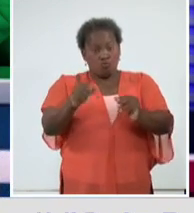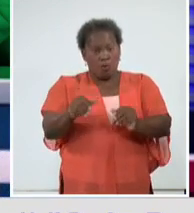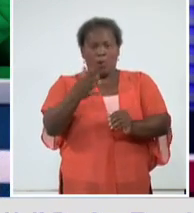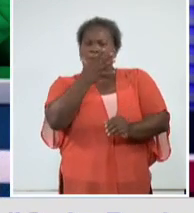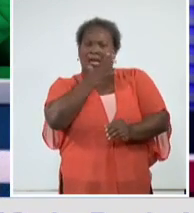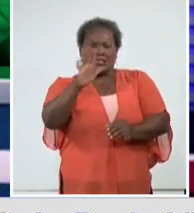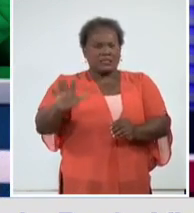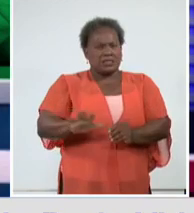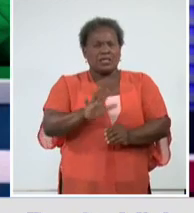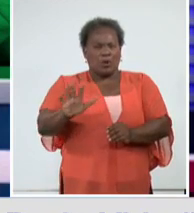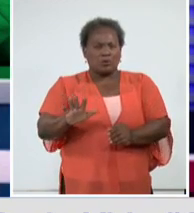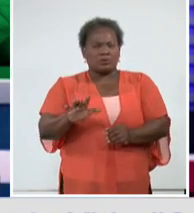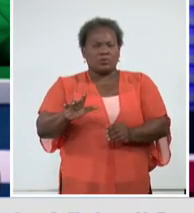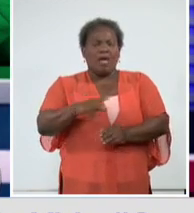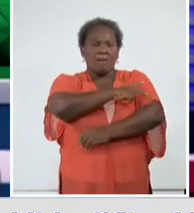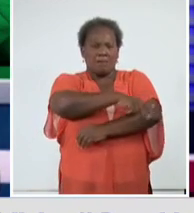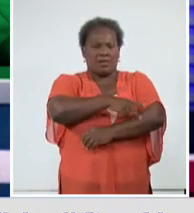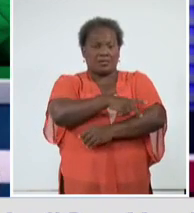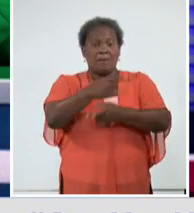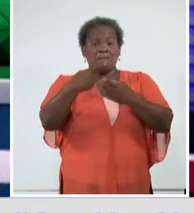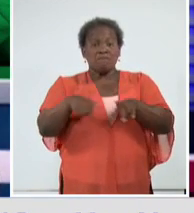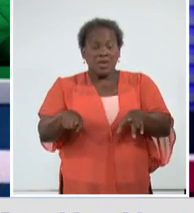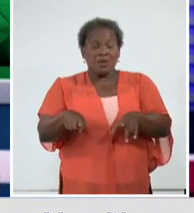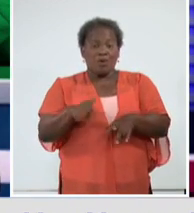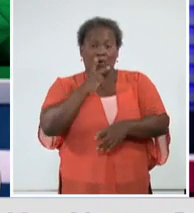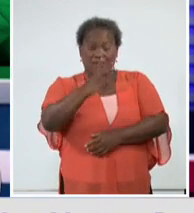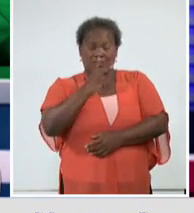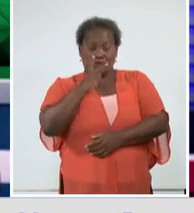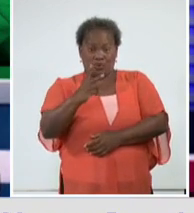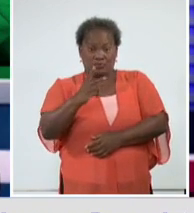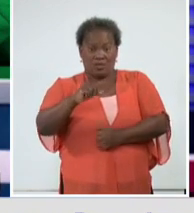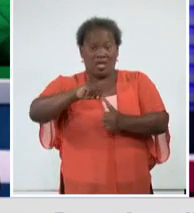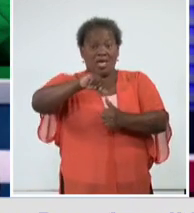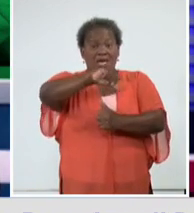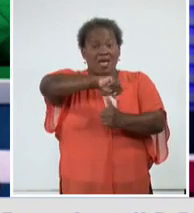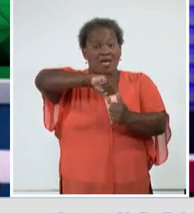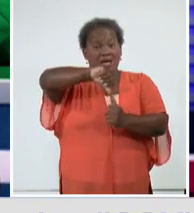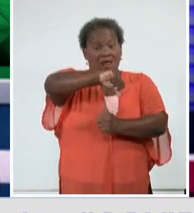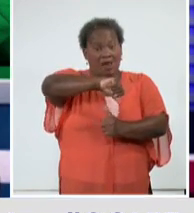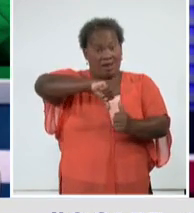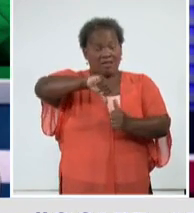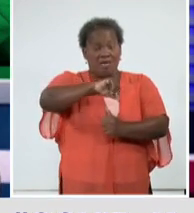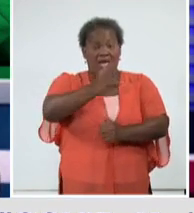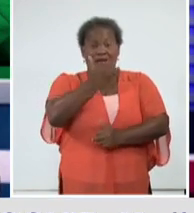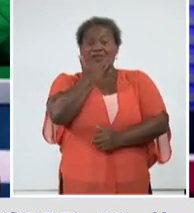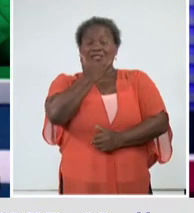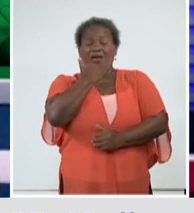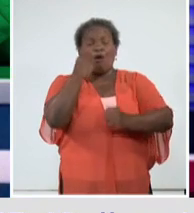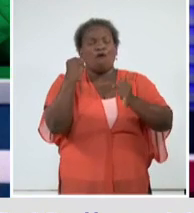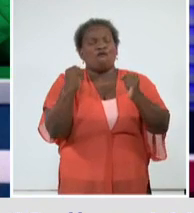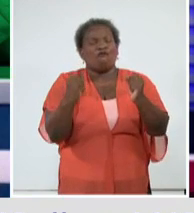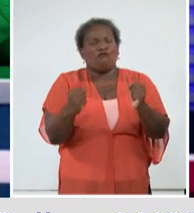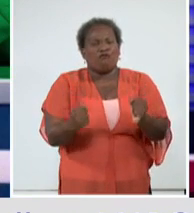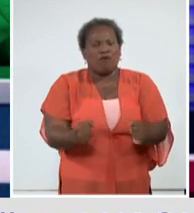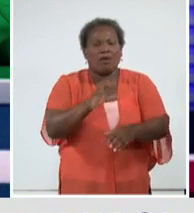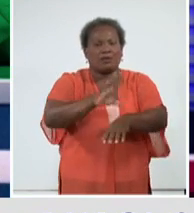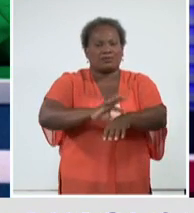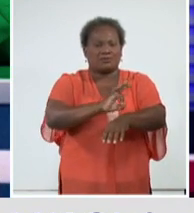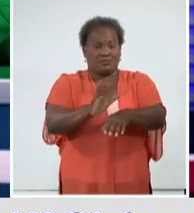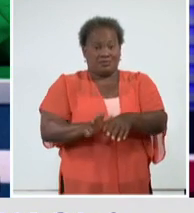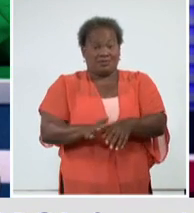vista demográfico, ¿no? En el área del Caribe es un área que está bien azotada también por la pandemia, y las edades pediátricas